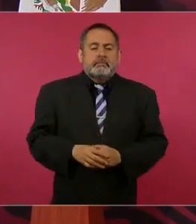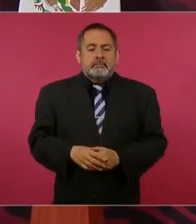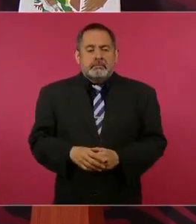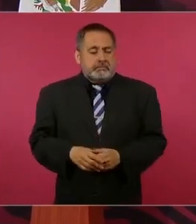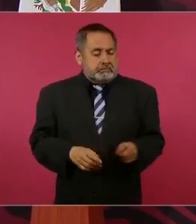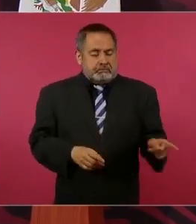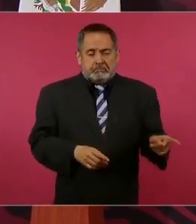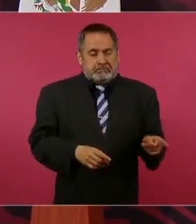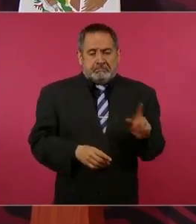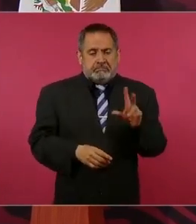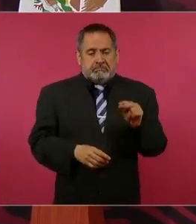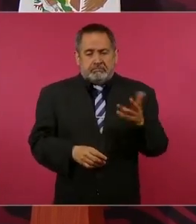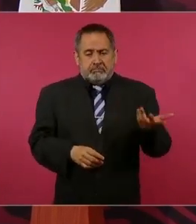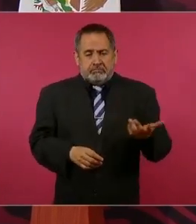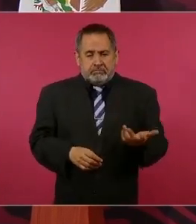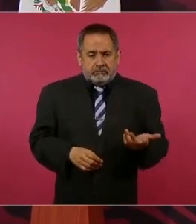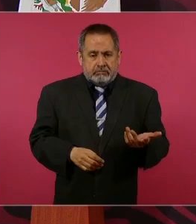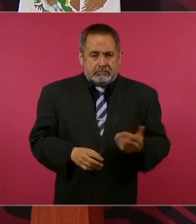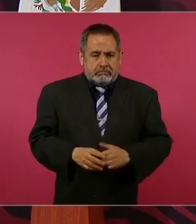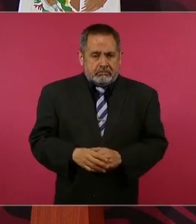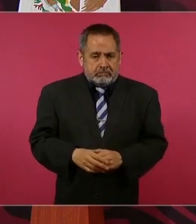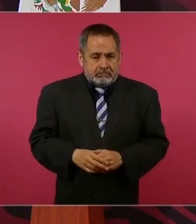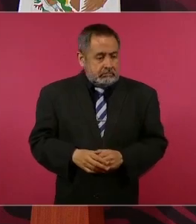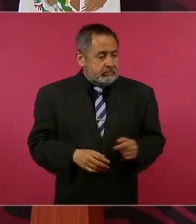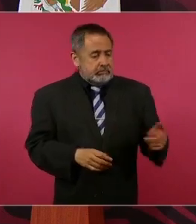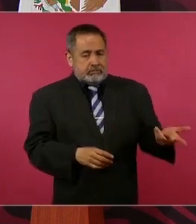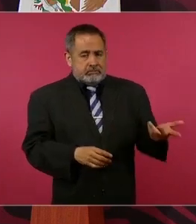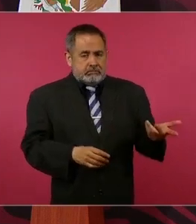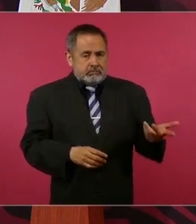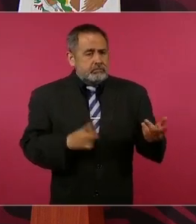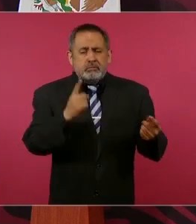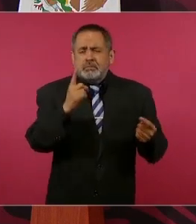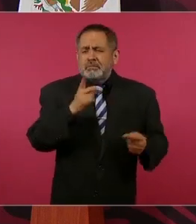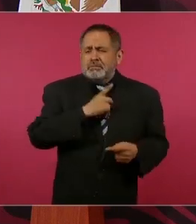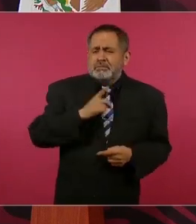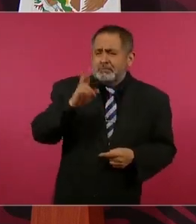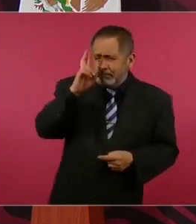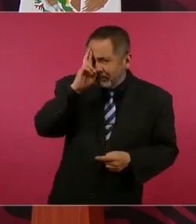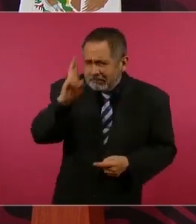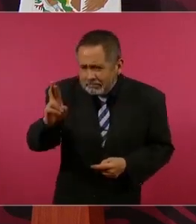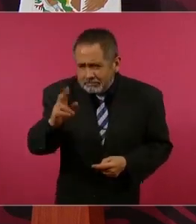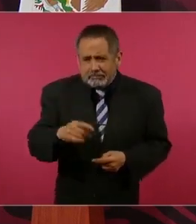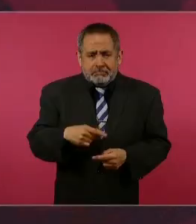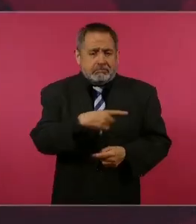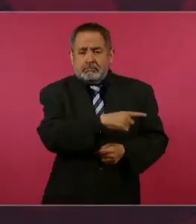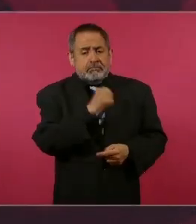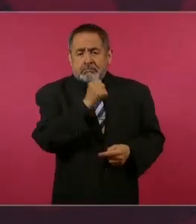no, pidamos santo respeto al pueblo,